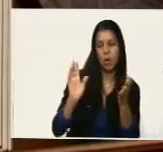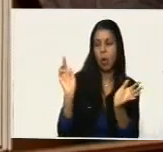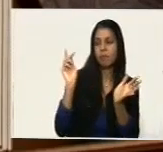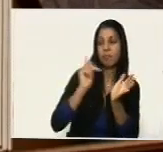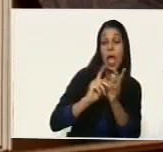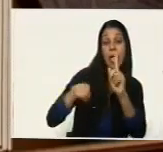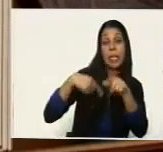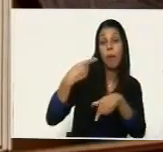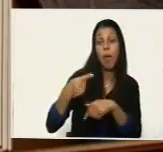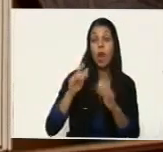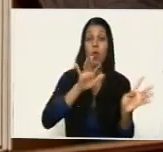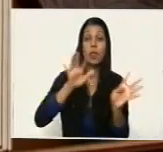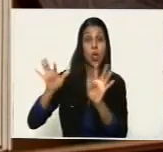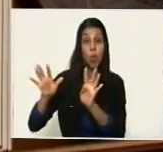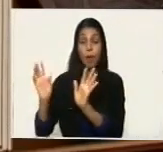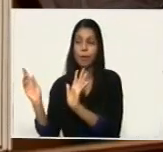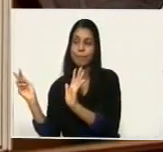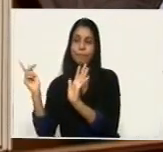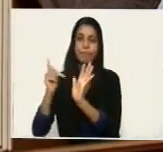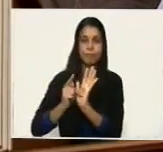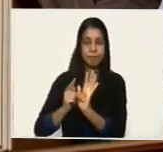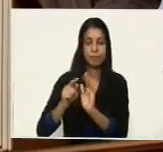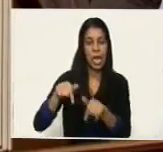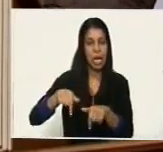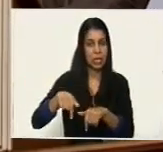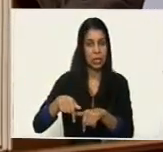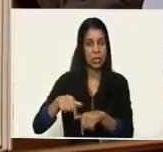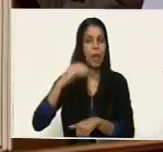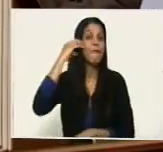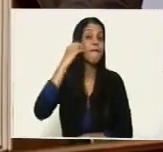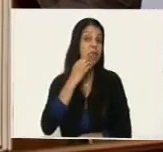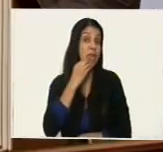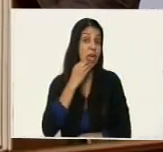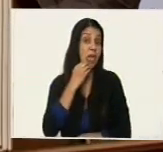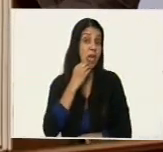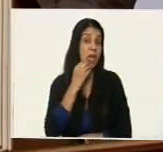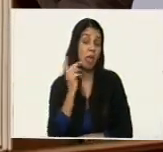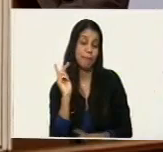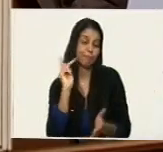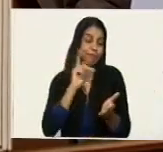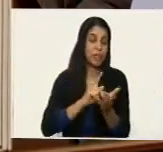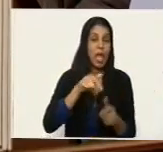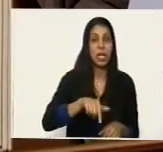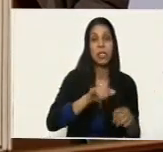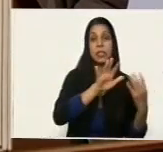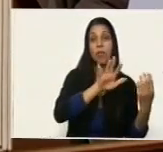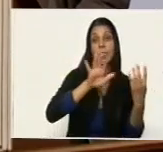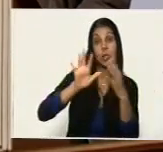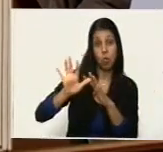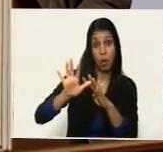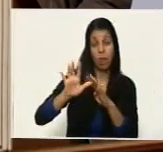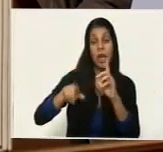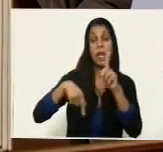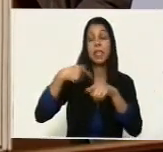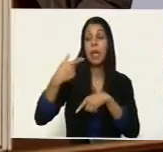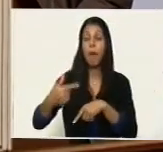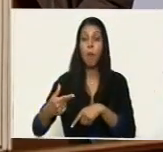99 a la... No, el primero tuvo en el 59, luego tuvo en la coronación de Carlos Andrés